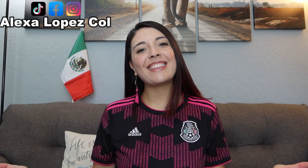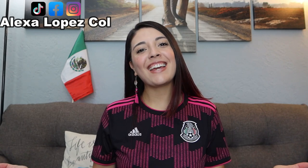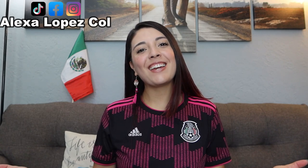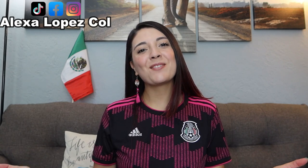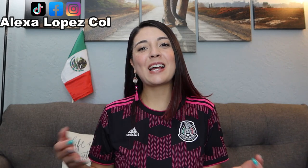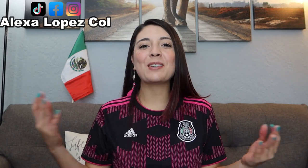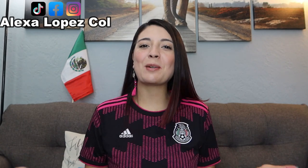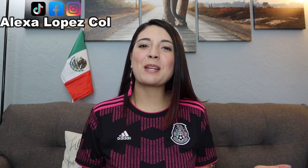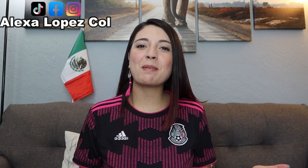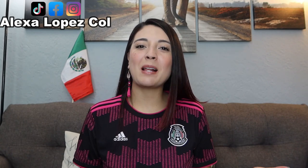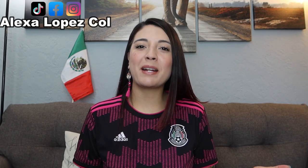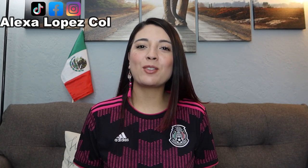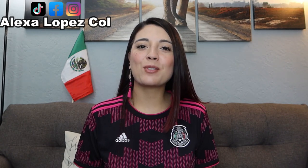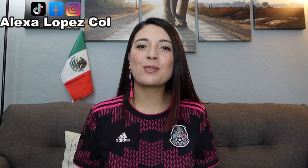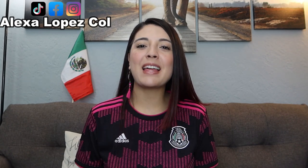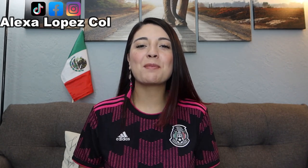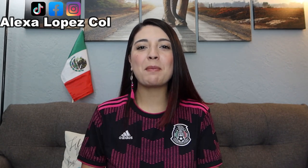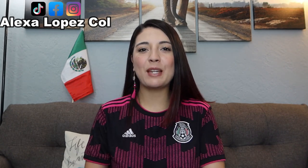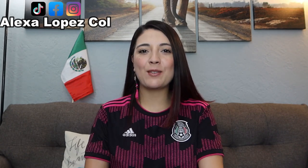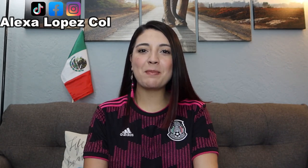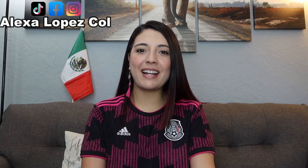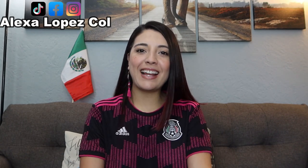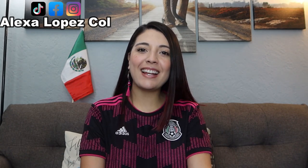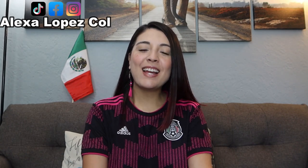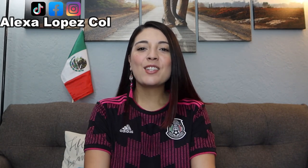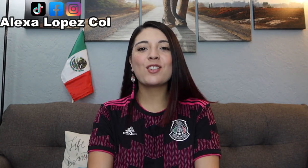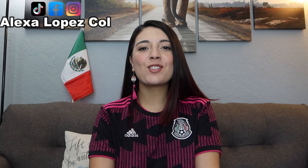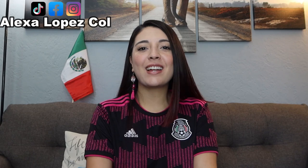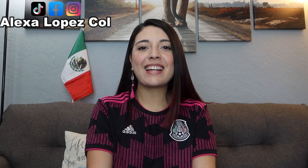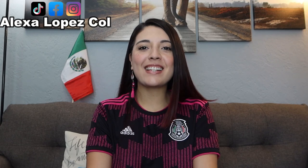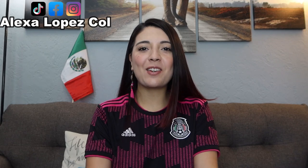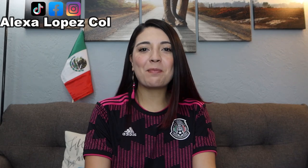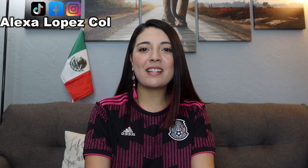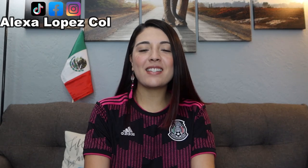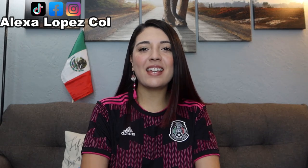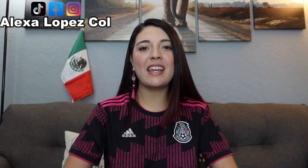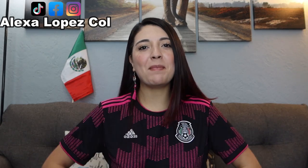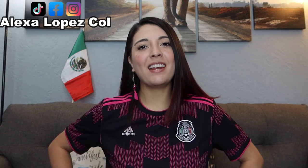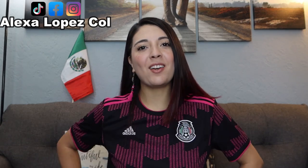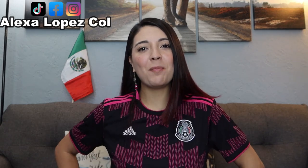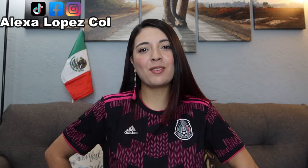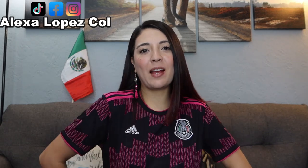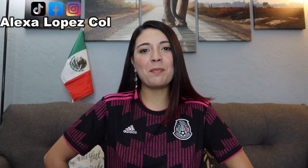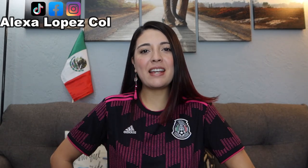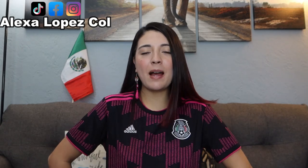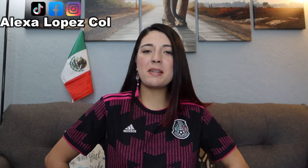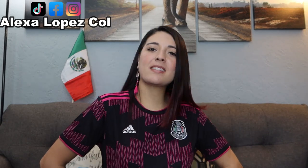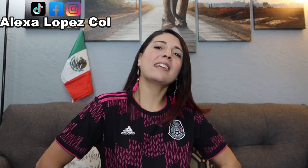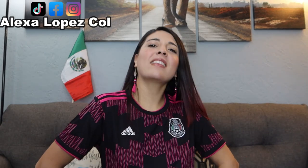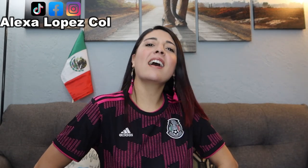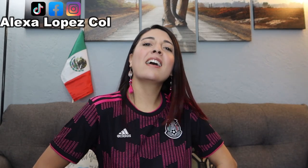Mi gente, un saludito muy especial para todos ustedes. Bienvenidos a mi canal. Yo soy Alexa López y miren cómo tengo